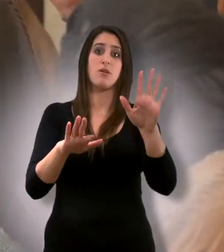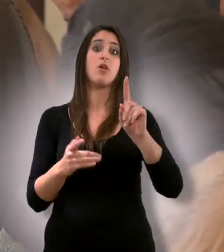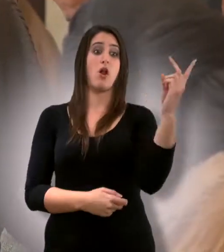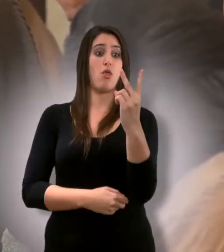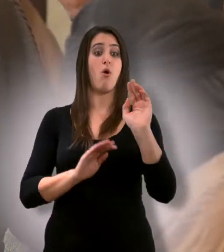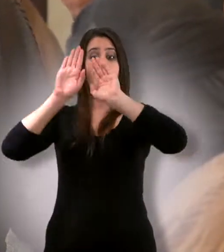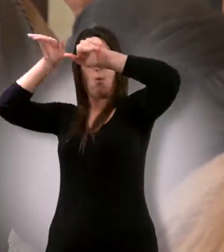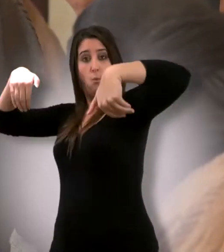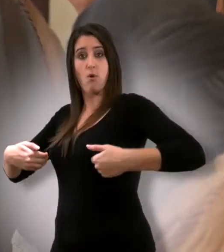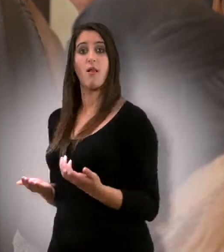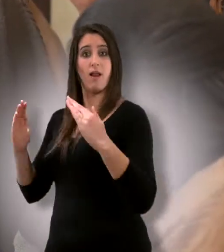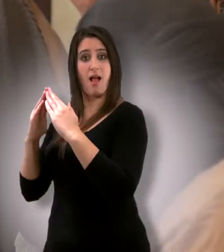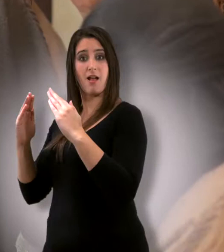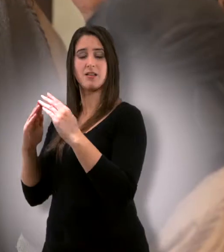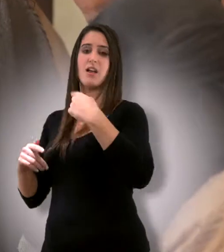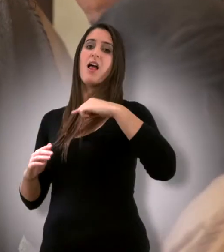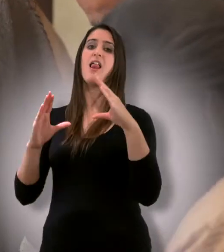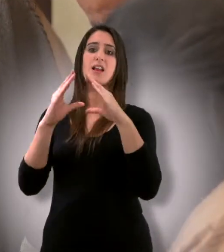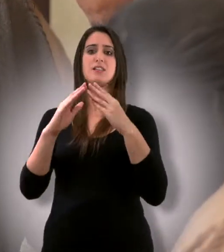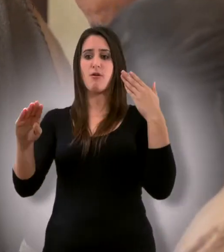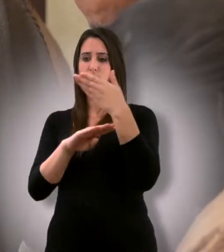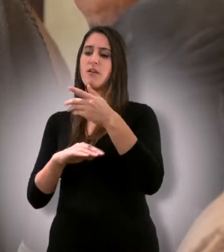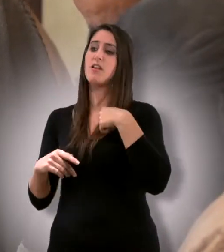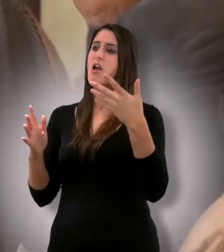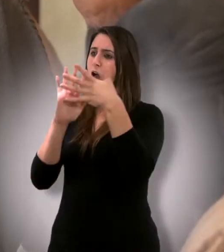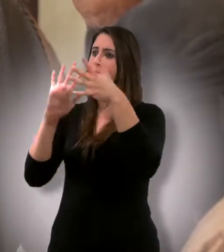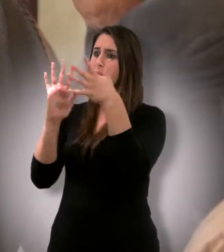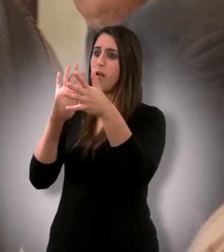regreso, reunieron a la iglesia y nos contaron todo lo que Dios había